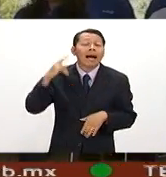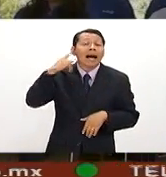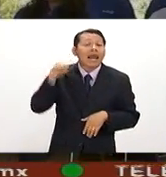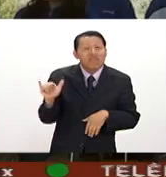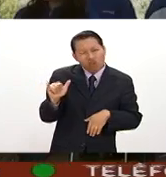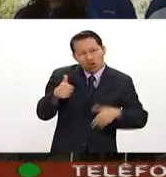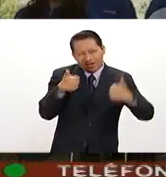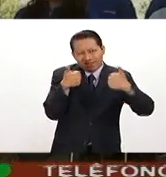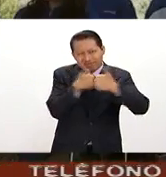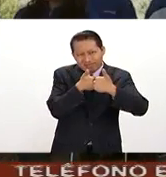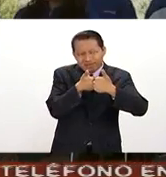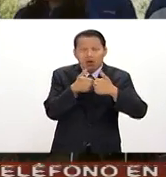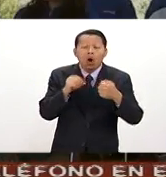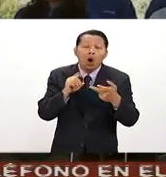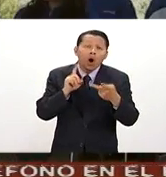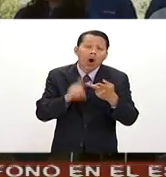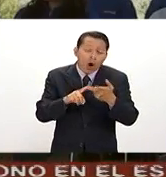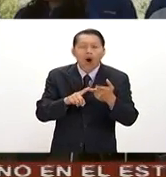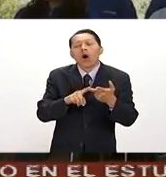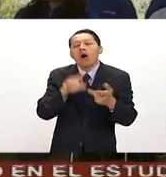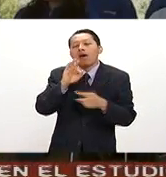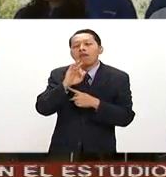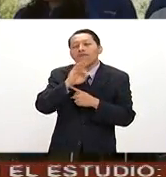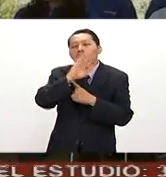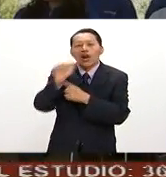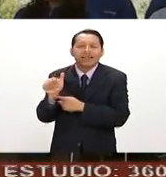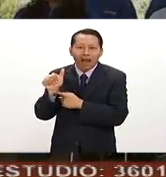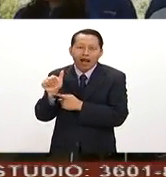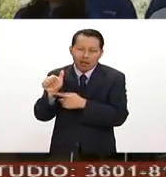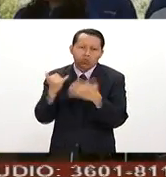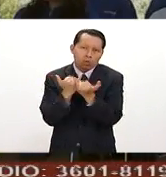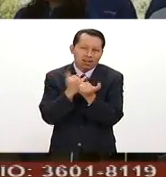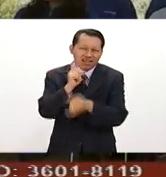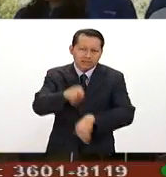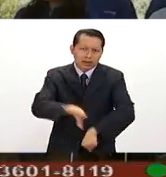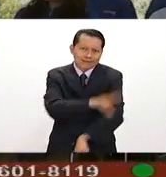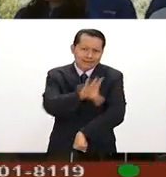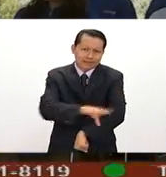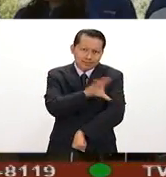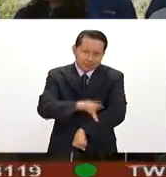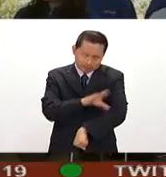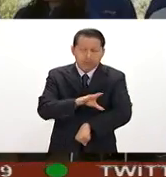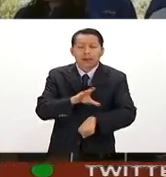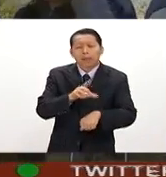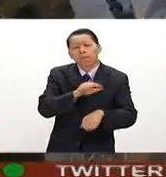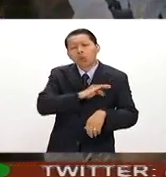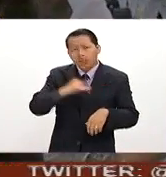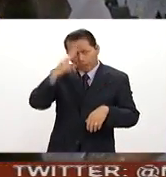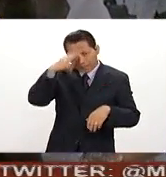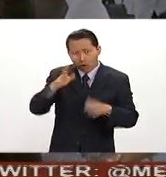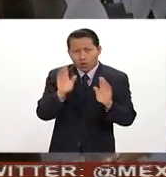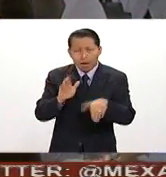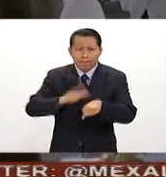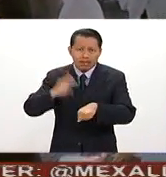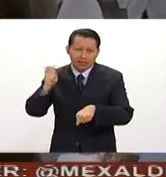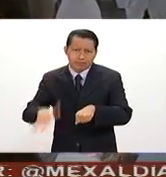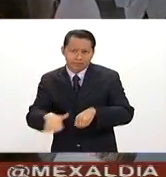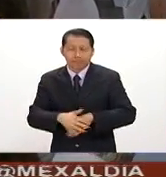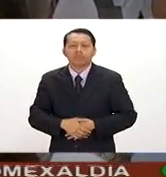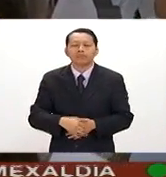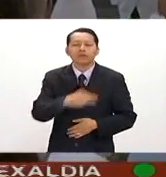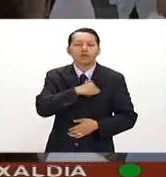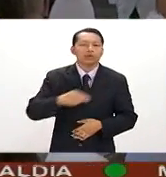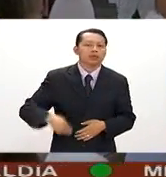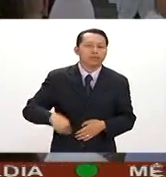la frontera, o la Florida, son estados donde hoy la electricidad es más barata en nuestro país. Al inaugurar en el municipio